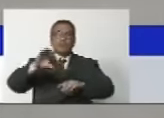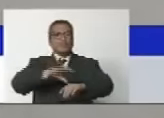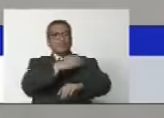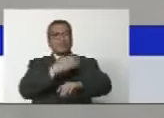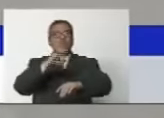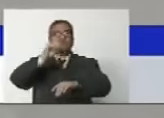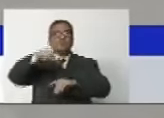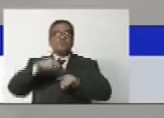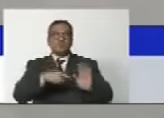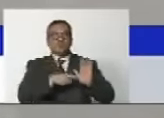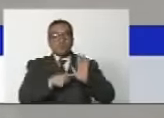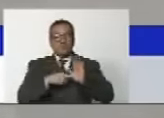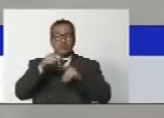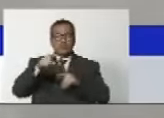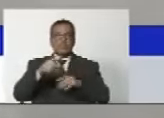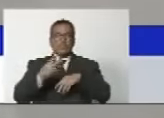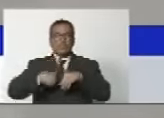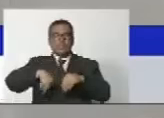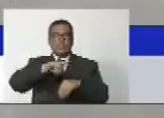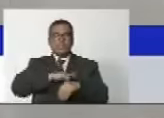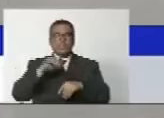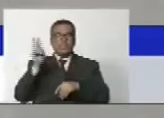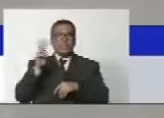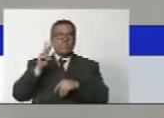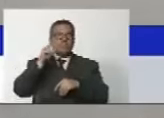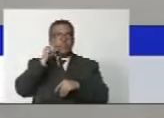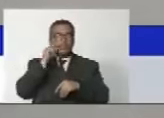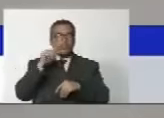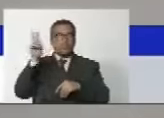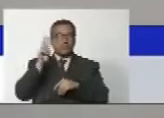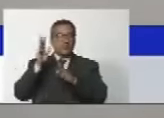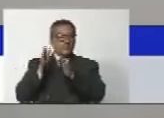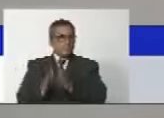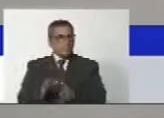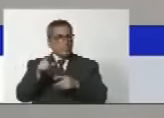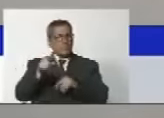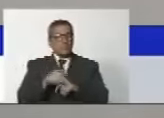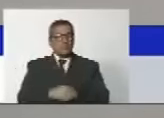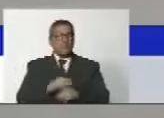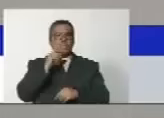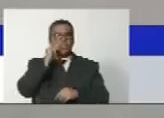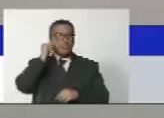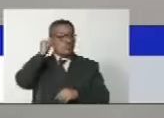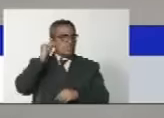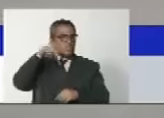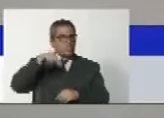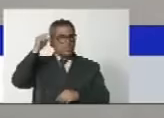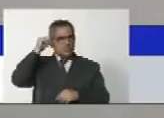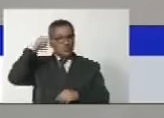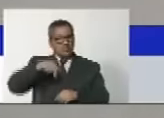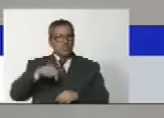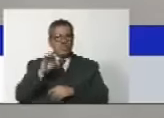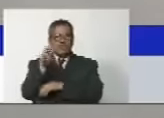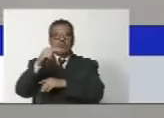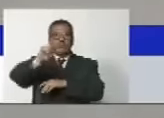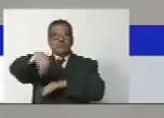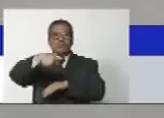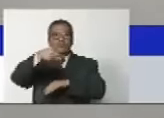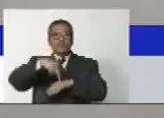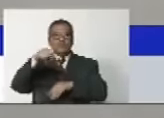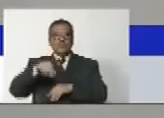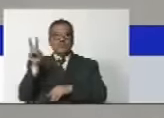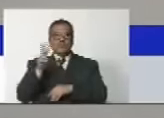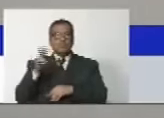canta, está expresando lo que somos nosotros y nosotras como venezolanos y como venezolanas. Por eso hoy, desde la Asamblea Nacional